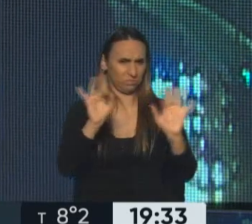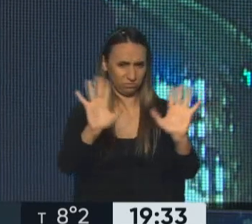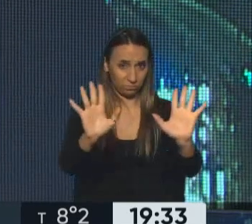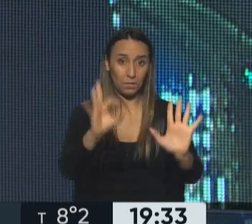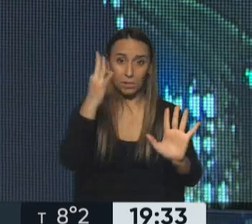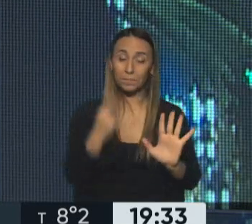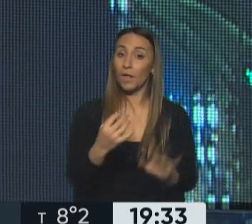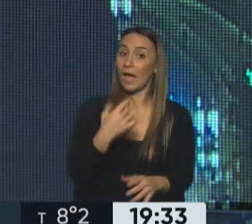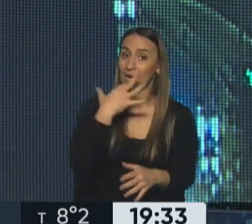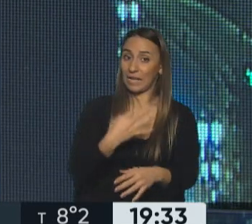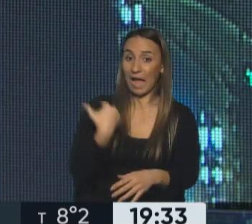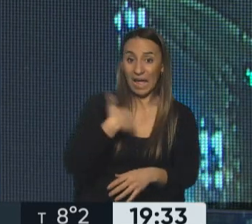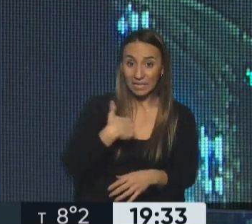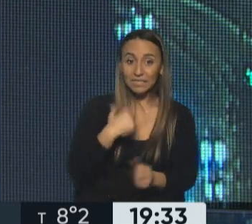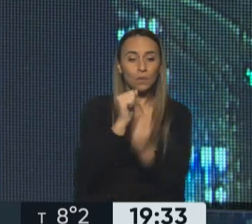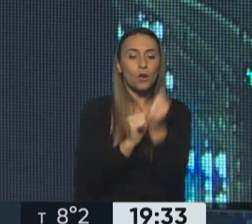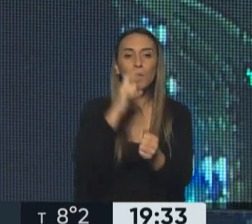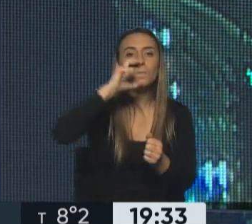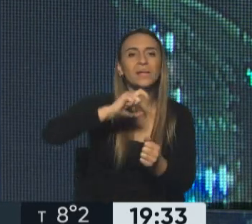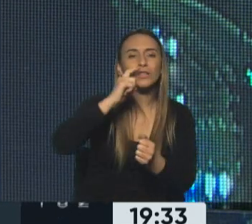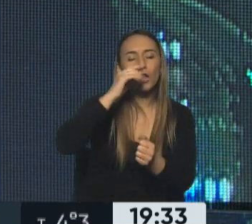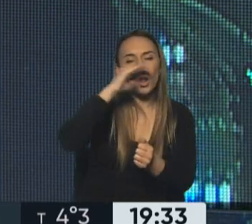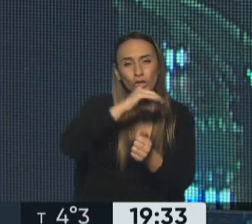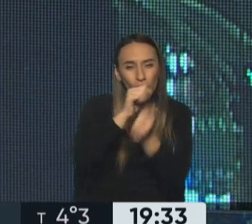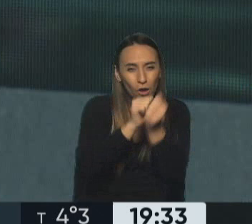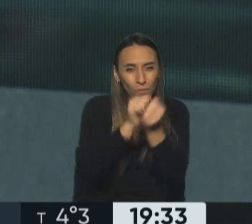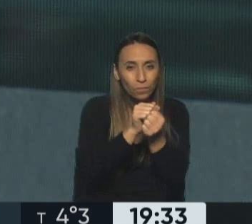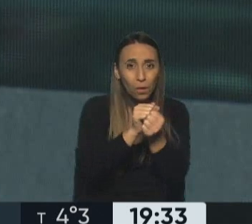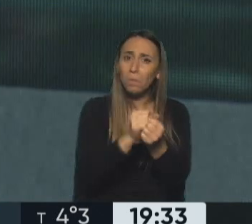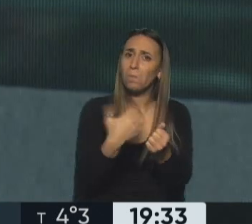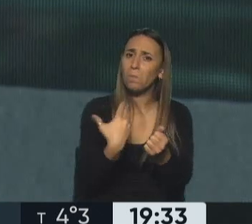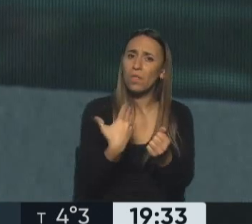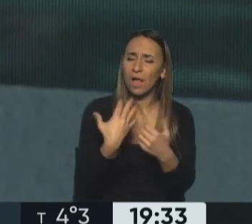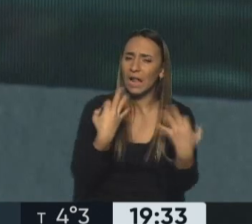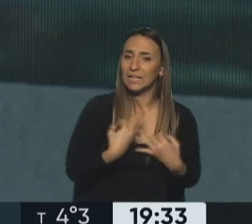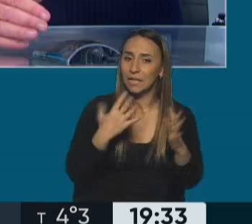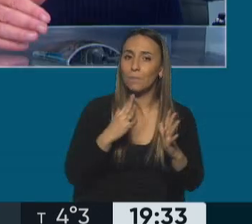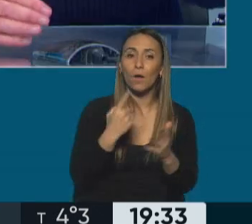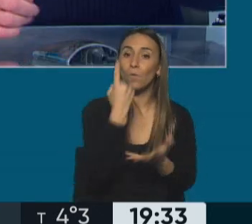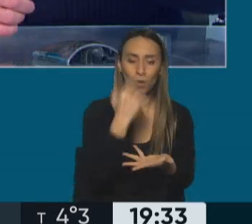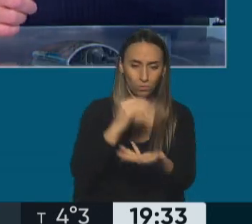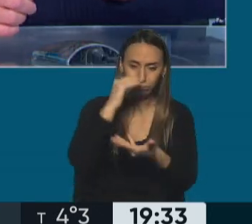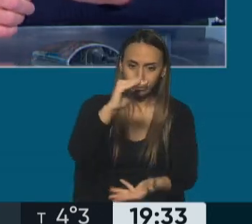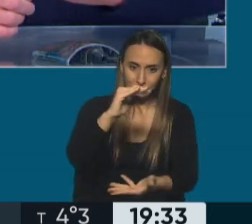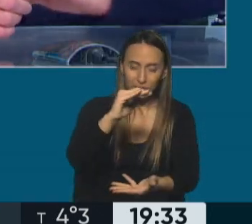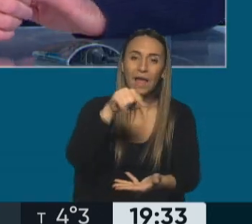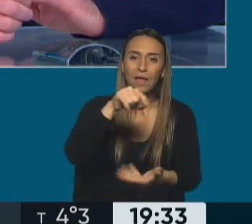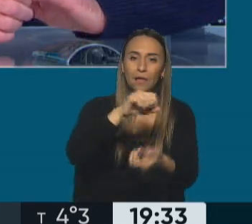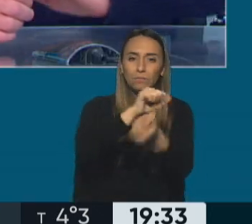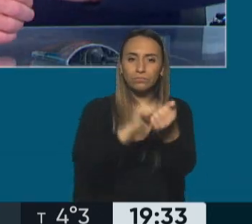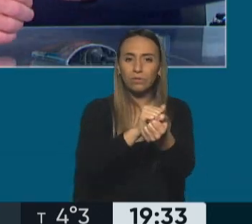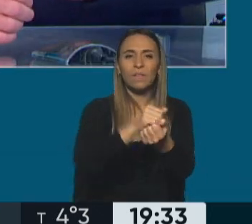nos autoabastecemos. Lo que ocurre es que uno de un barril de petróleo, uno saca distintos derivados, ¿no? Que van desde